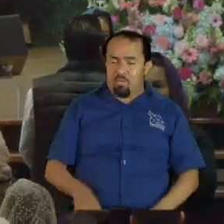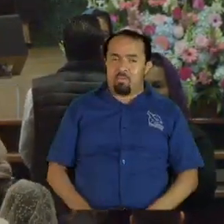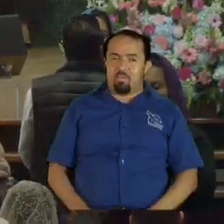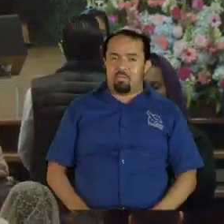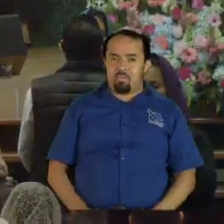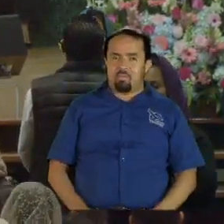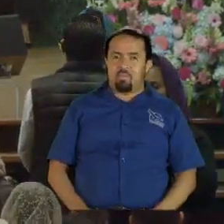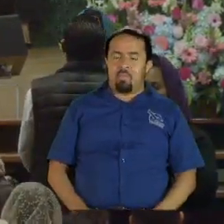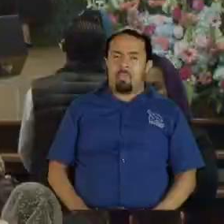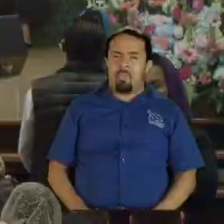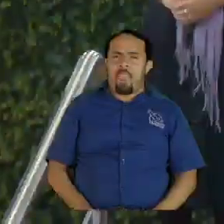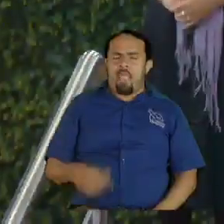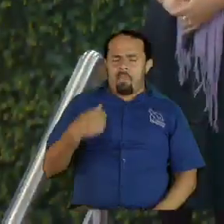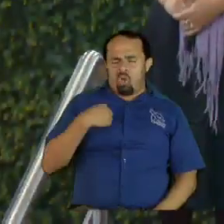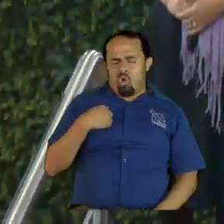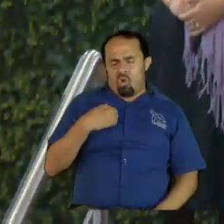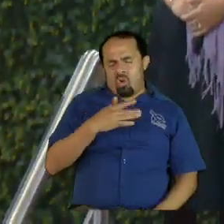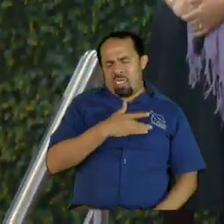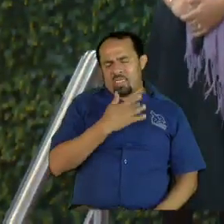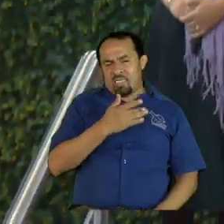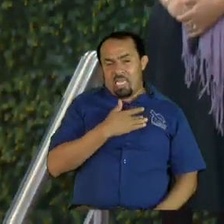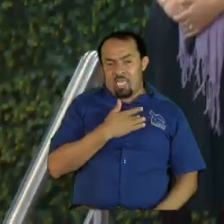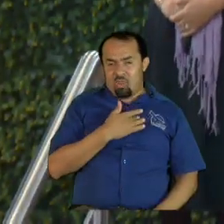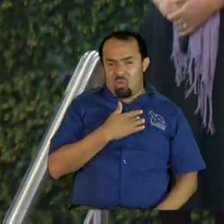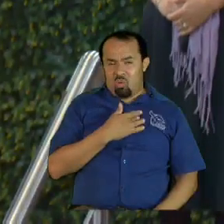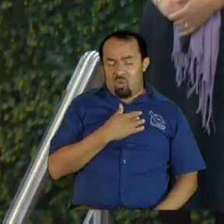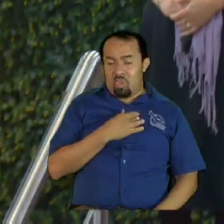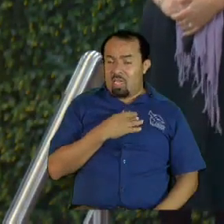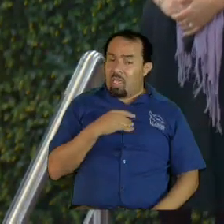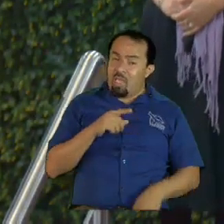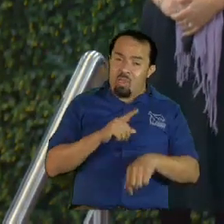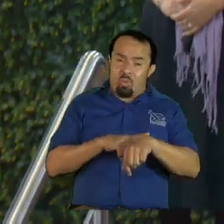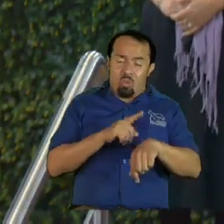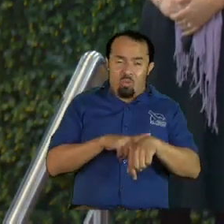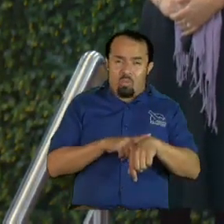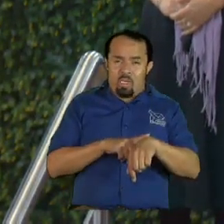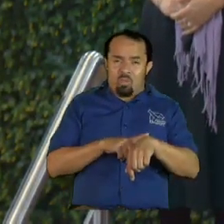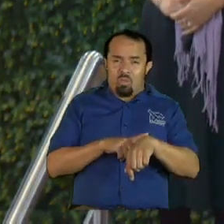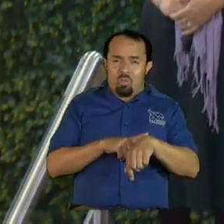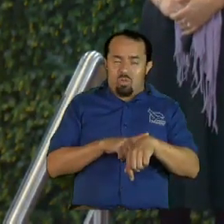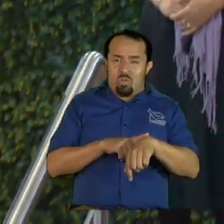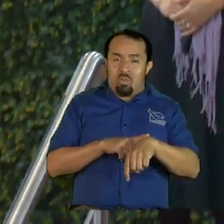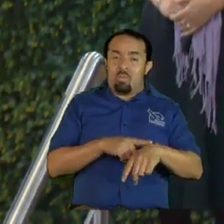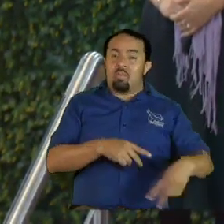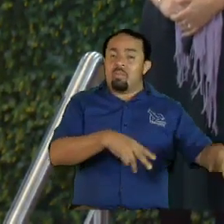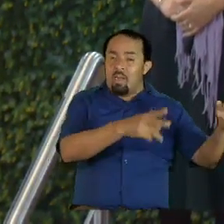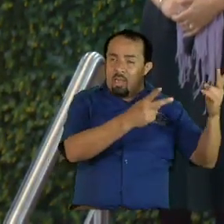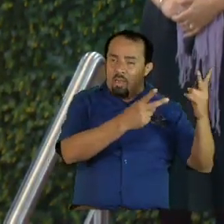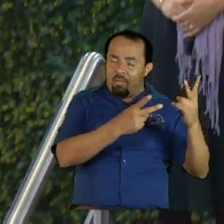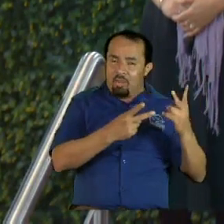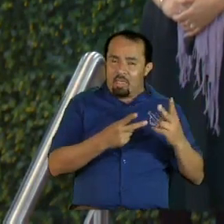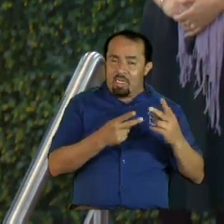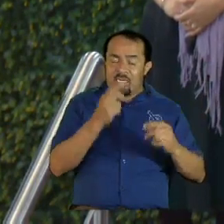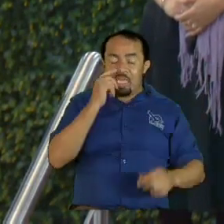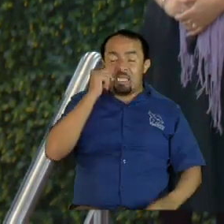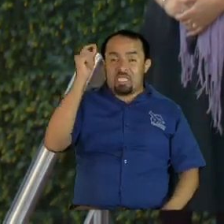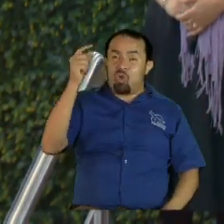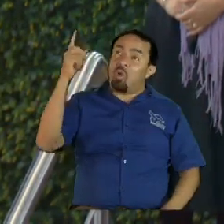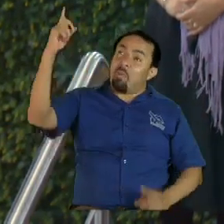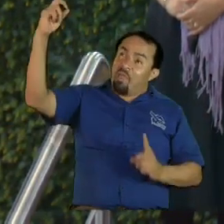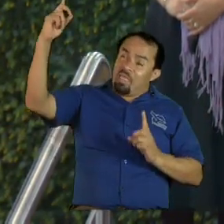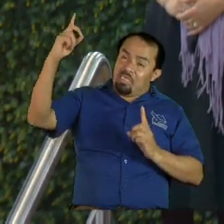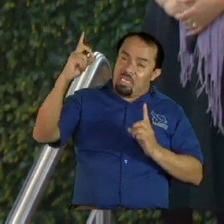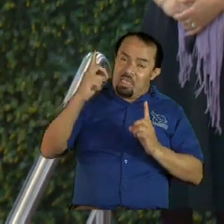Pero yo lo que siento que en cualquier momento se va a dar es que el Señor descenderá